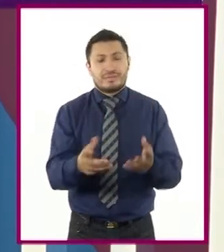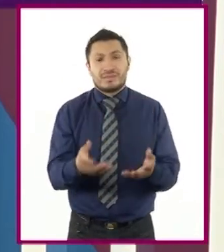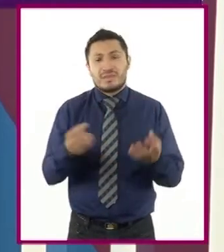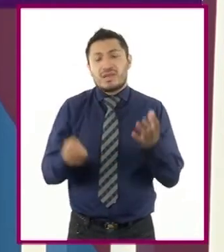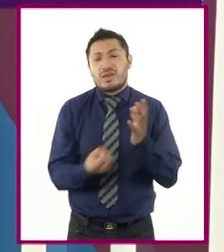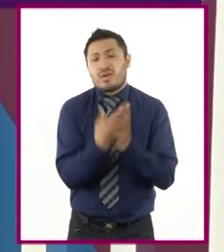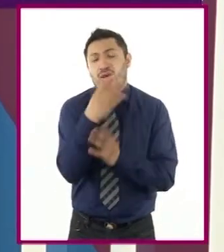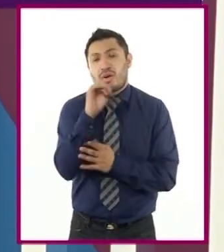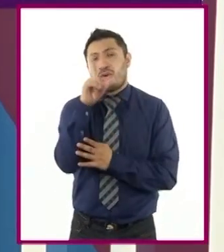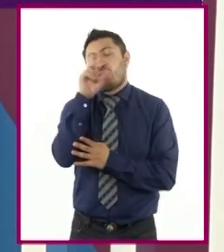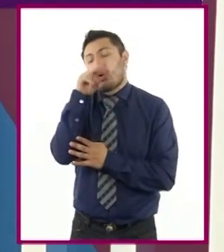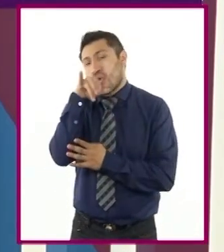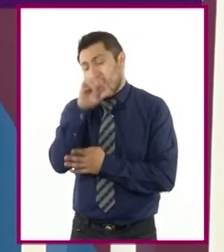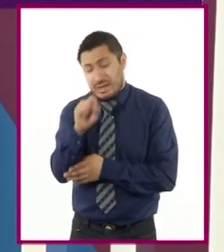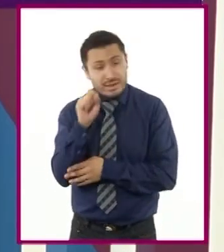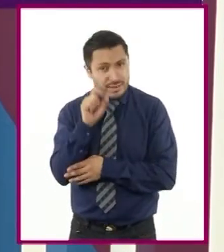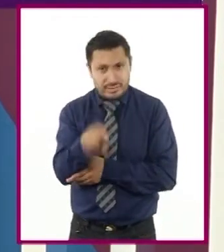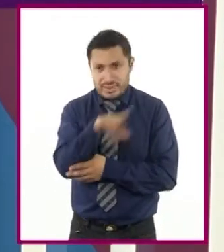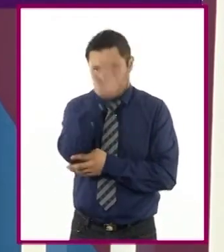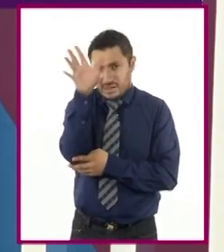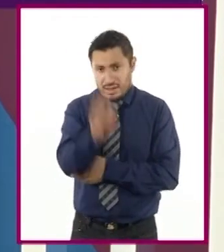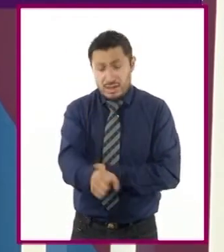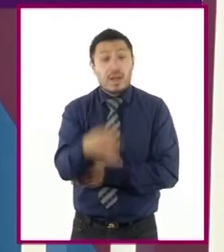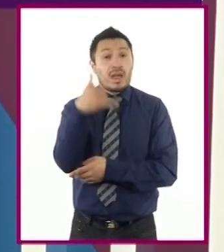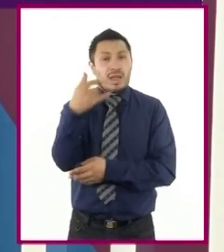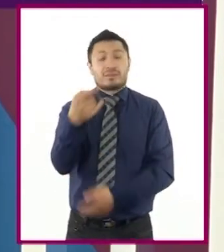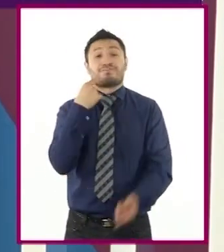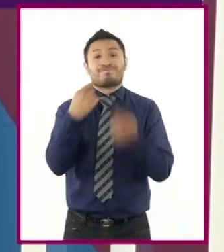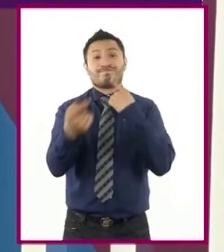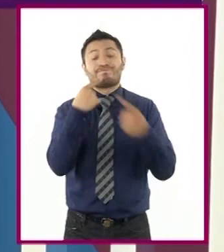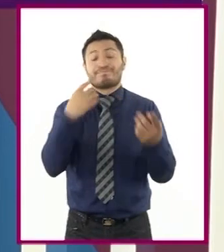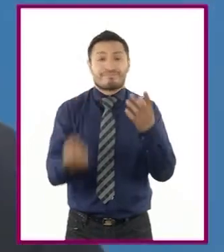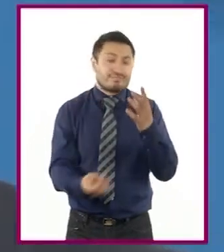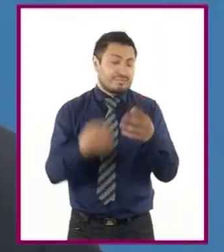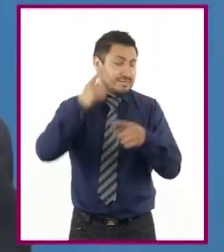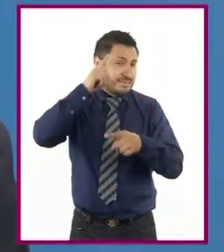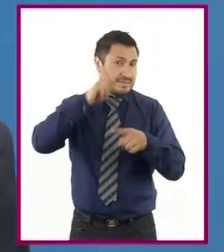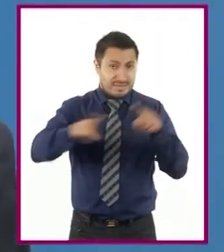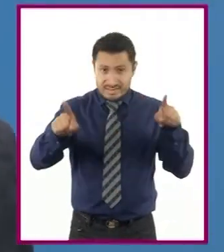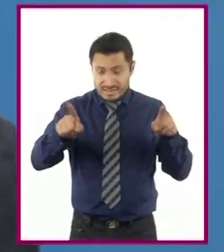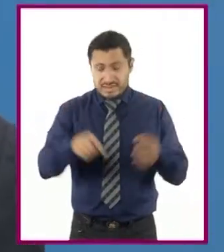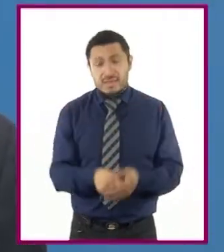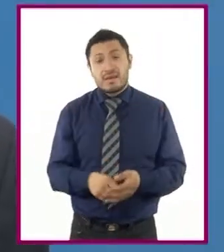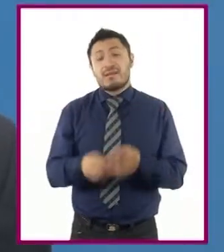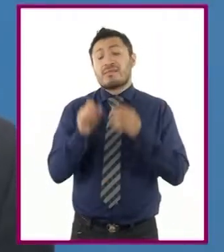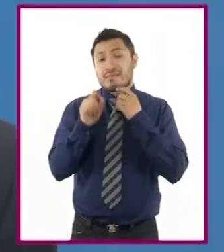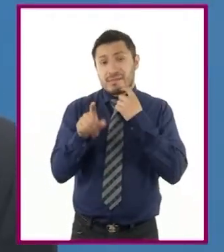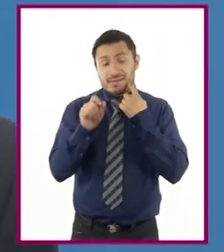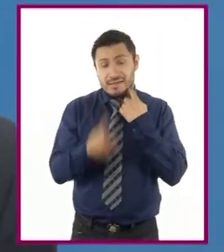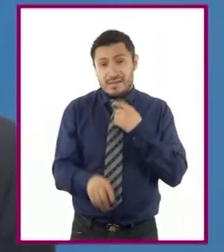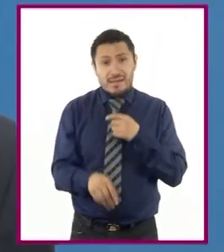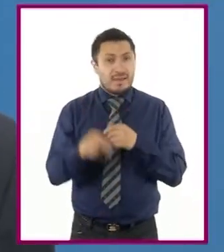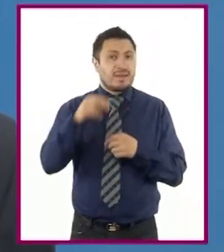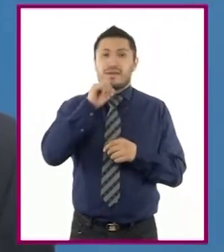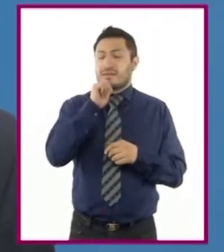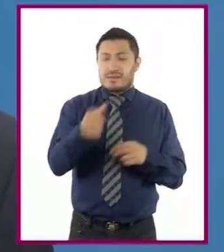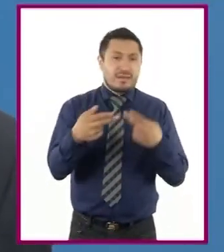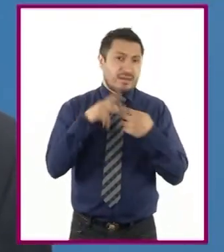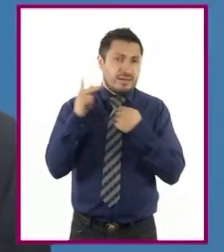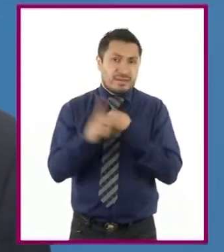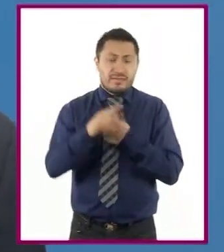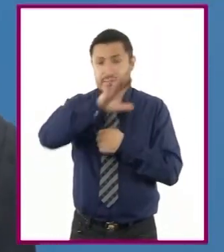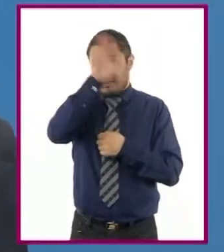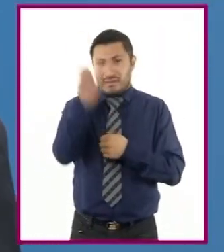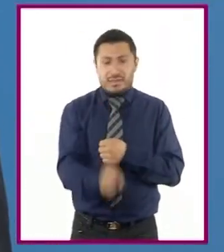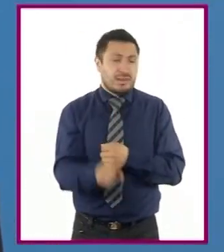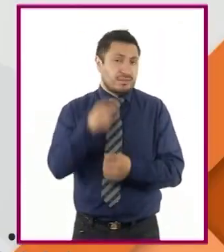nuevas colonias en este continente, y la discusión alcanzó nuevas dimensiones. Desde luego, ningún país africano fue